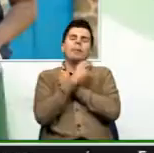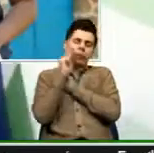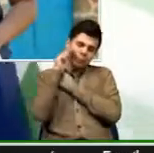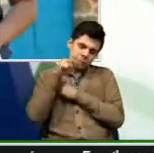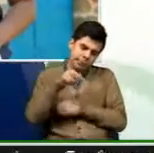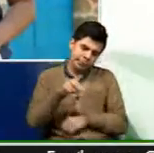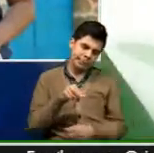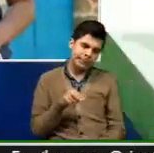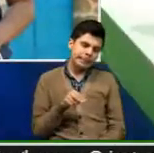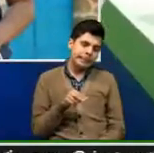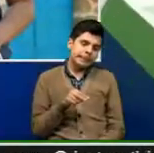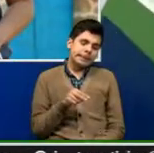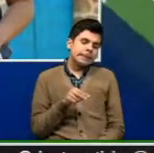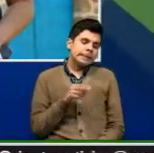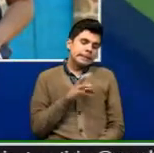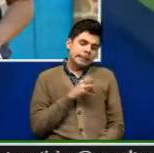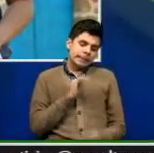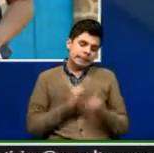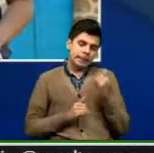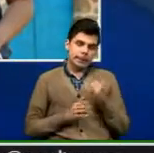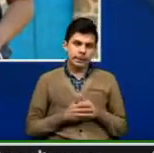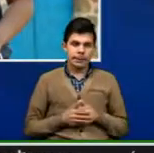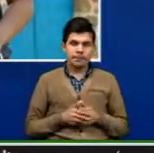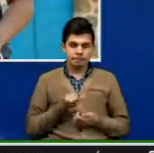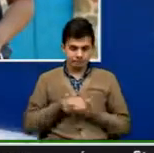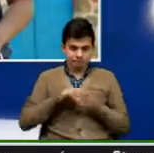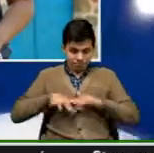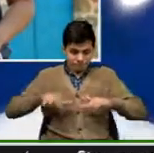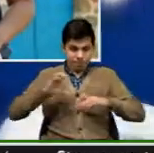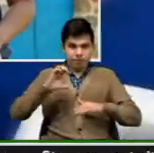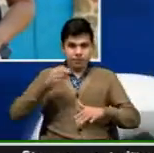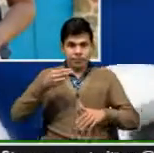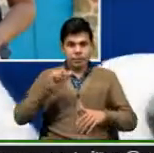es la información desde el municipio de charalá con la cámara de william pantano carmen mejías oriente noticias